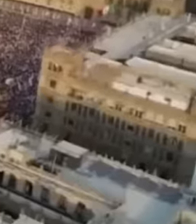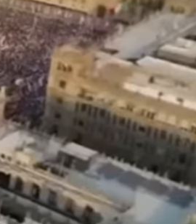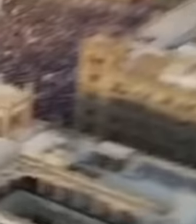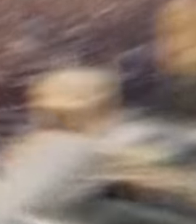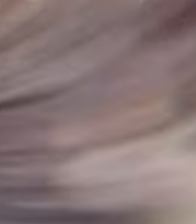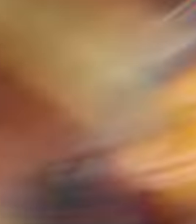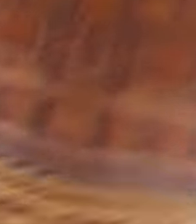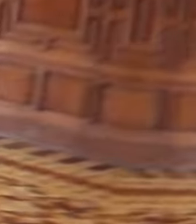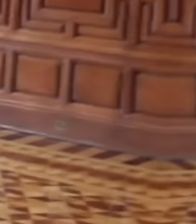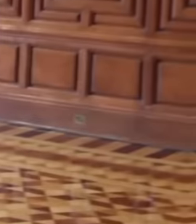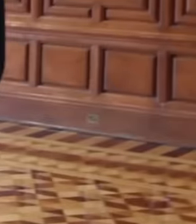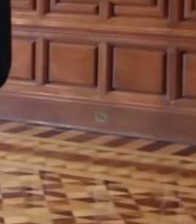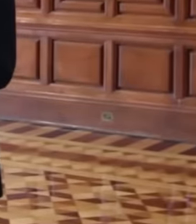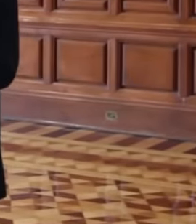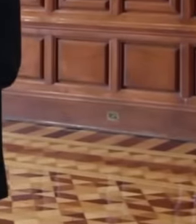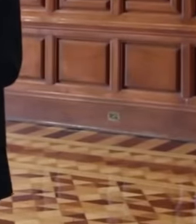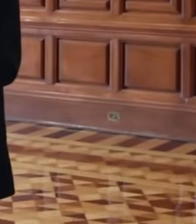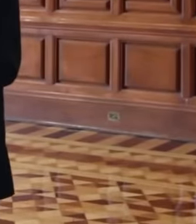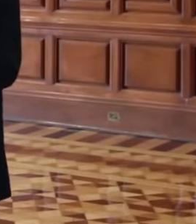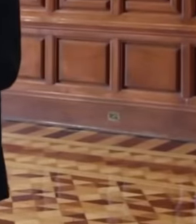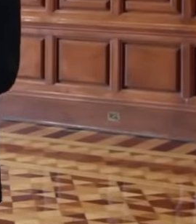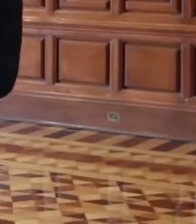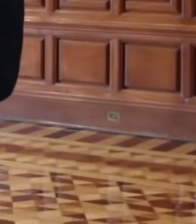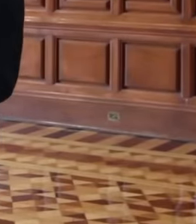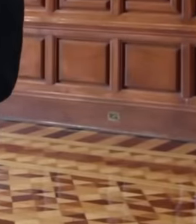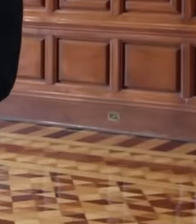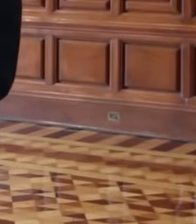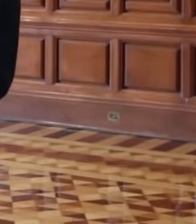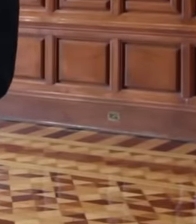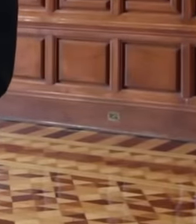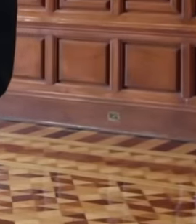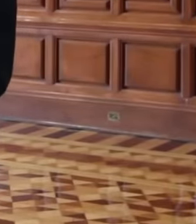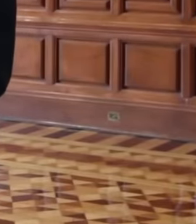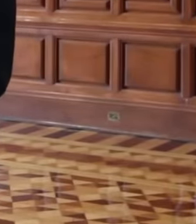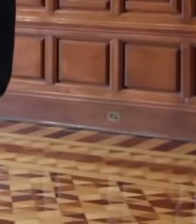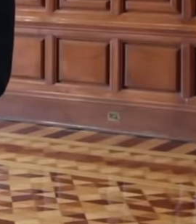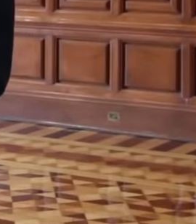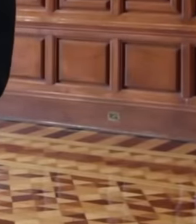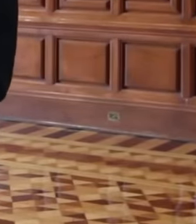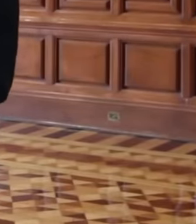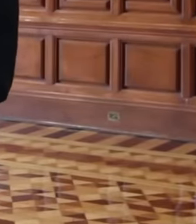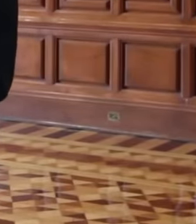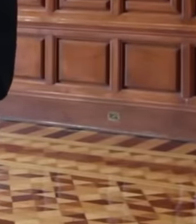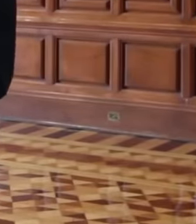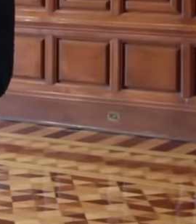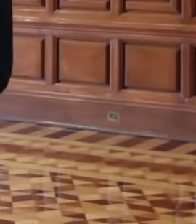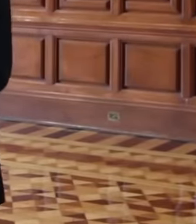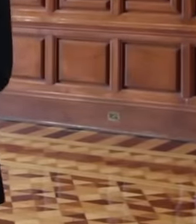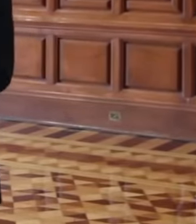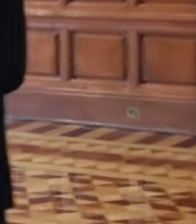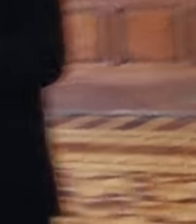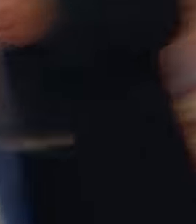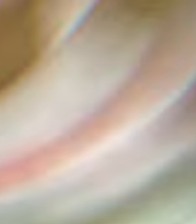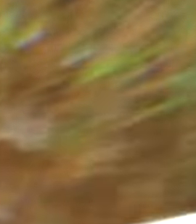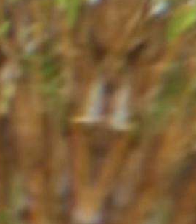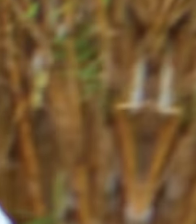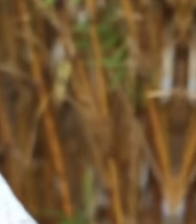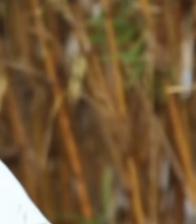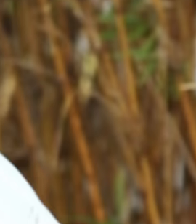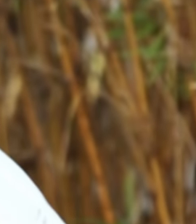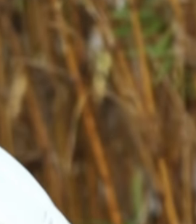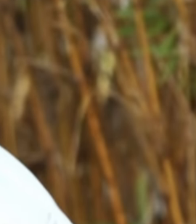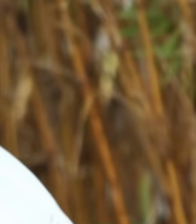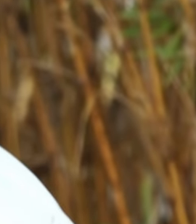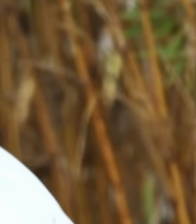El presidente López Obrador ya lo dio por desaparecido, pero el día de hoy, Tim Golden volvió a